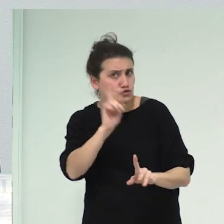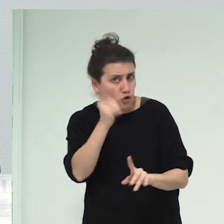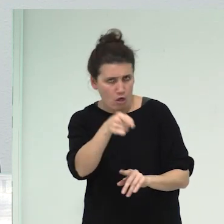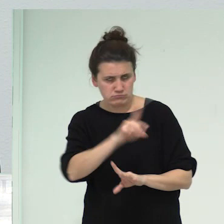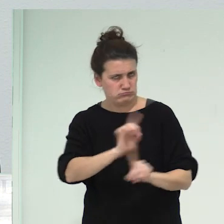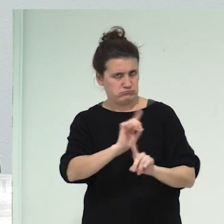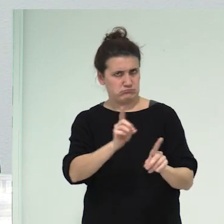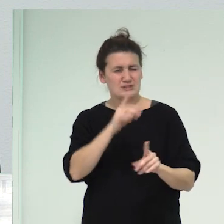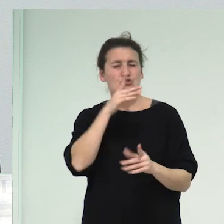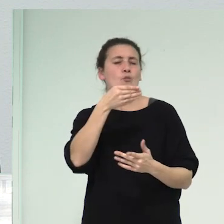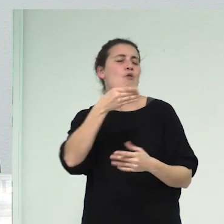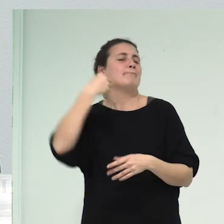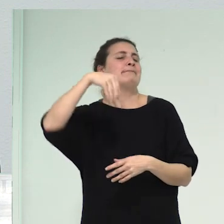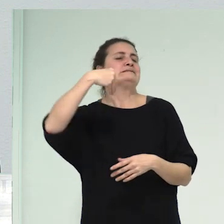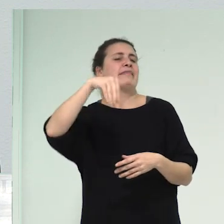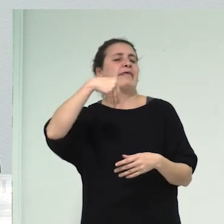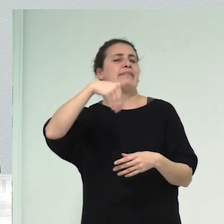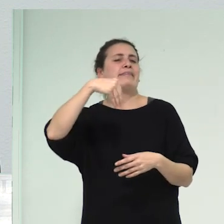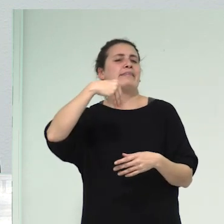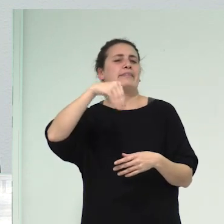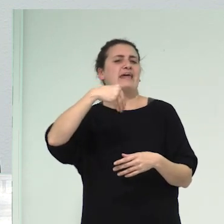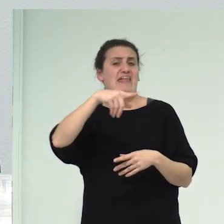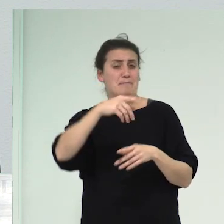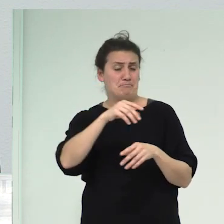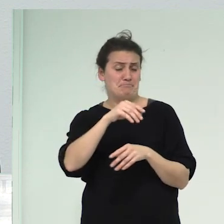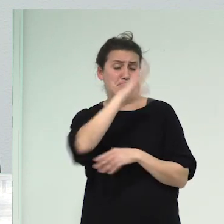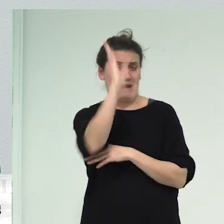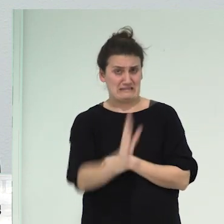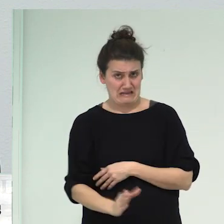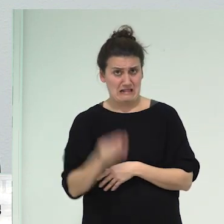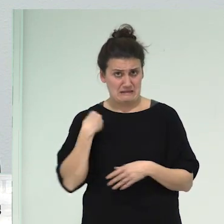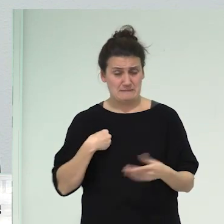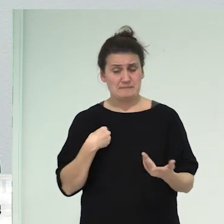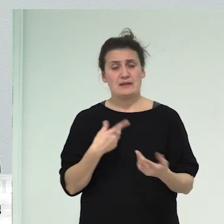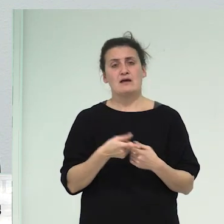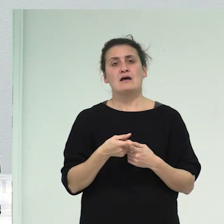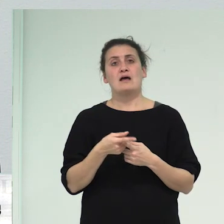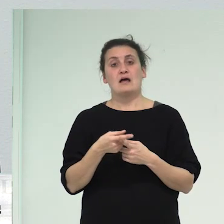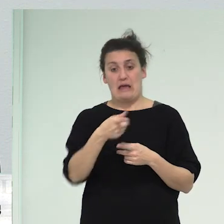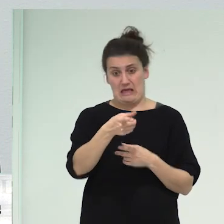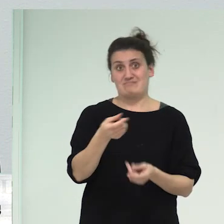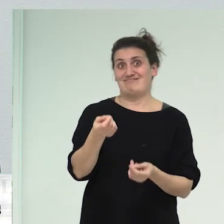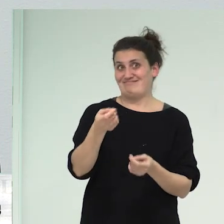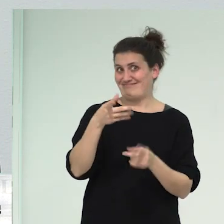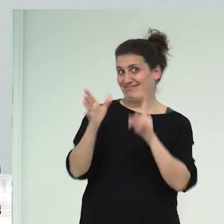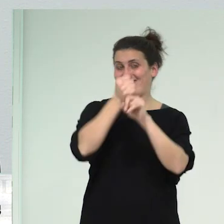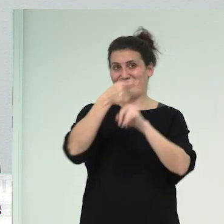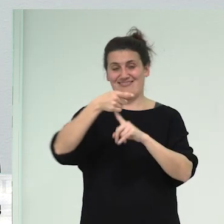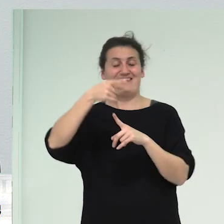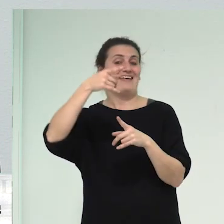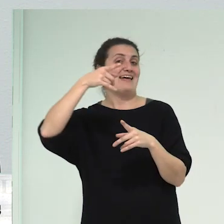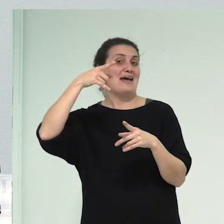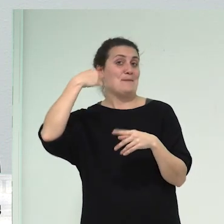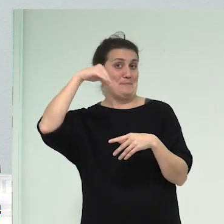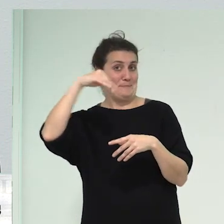Bolsonaro es como el presidente recién electo en Brasil, llega a ser presidente en alianza con las iglesias